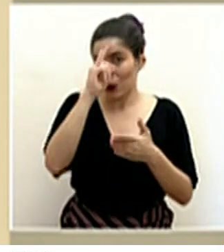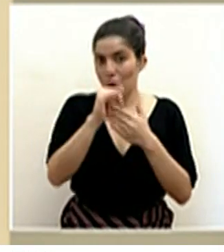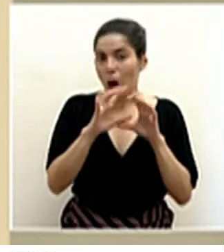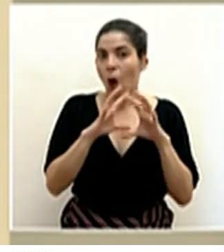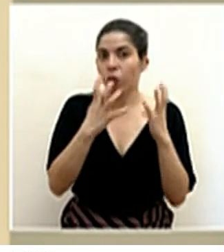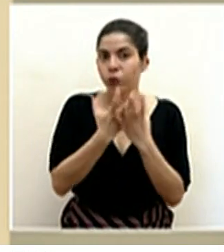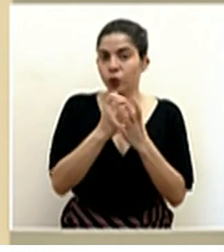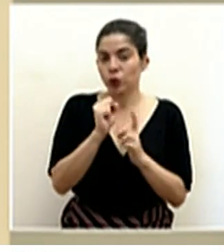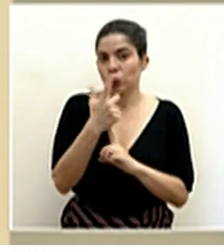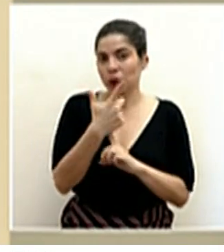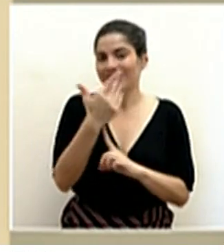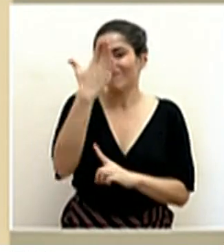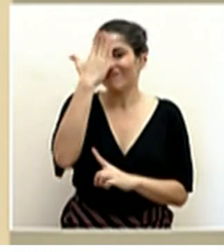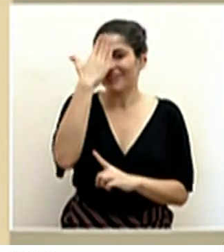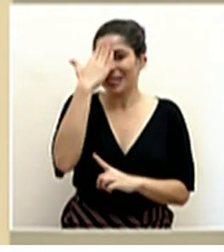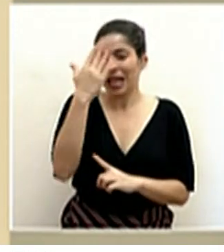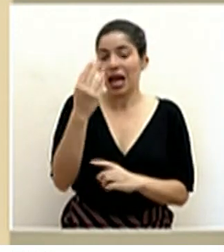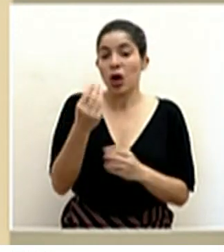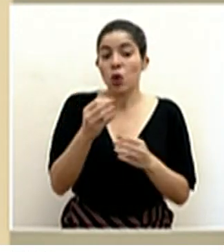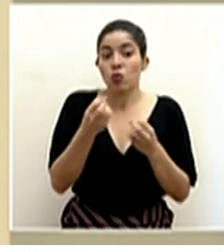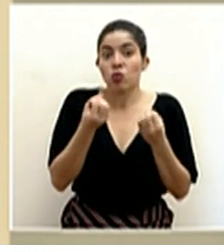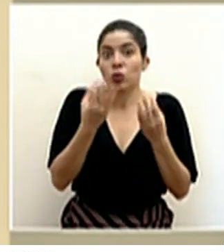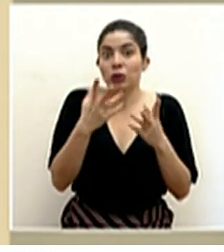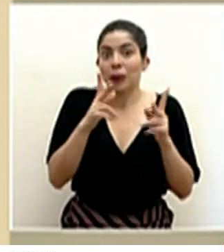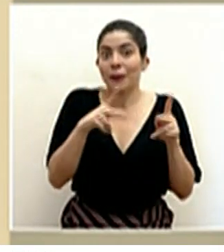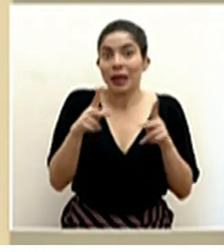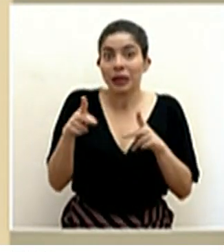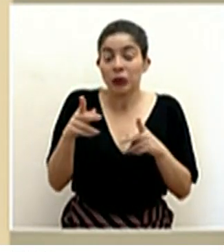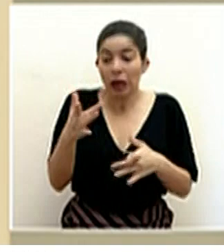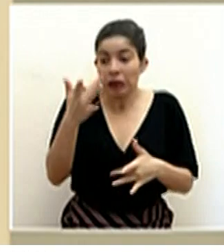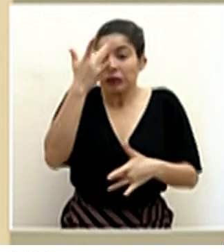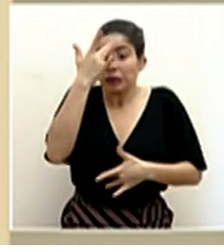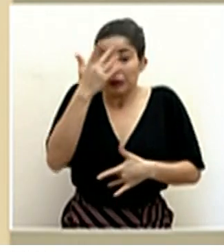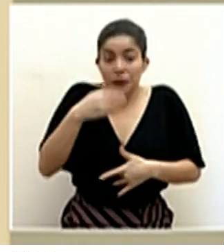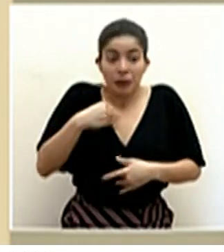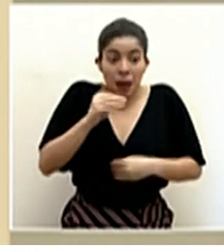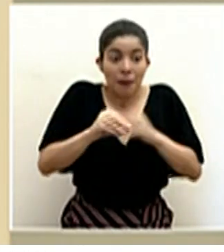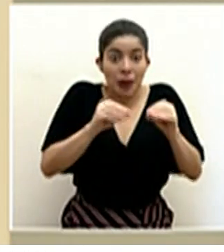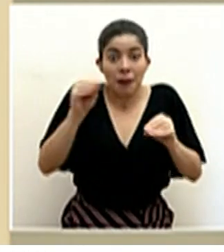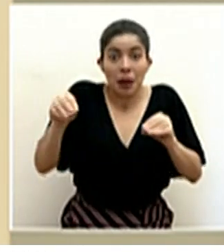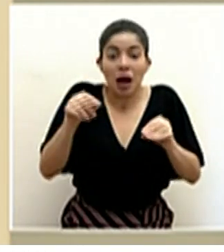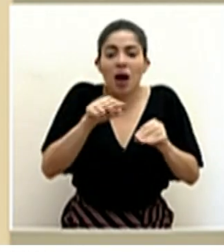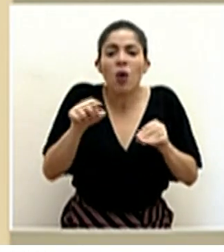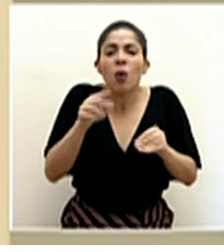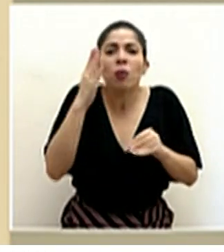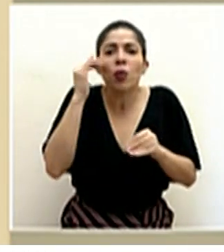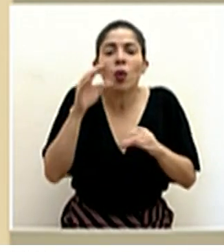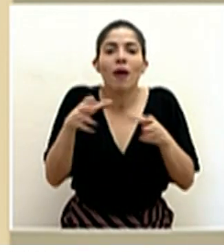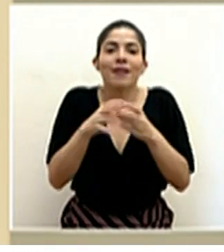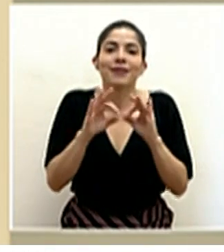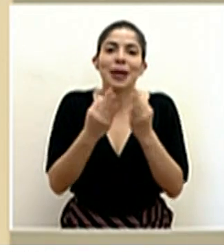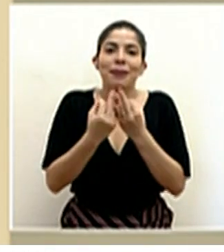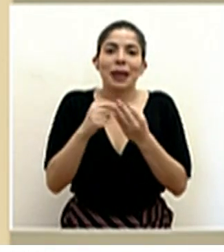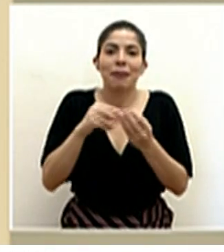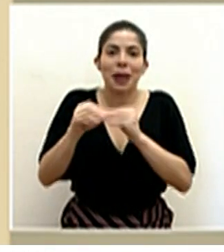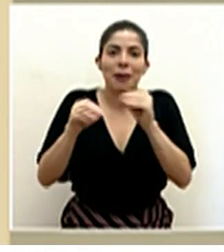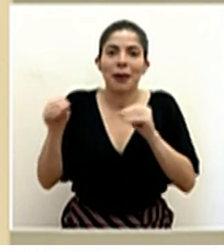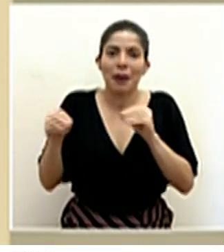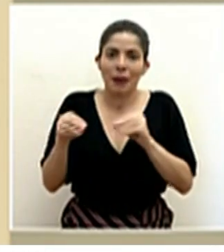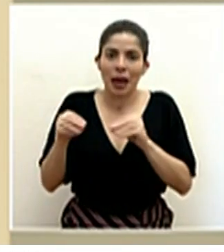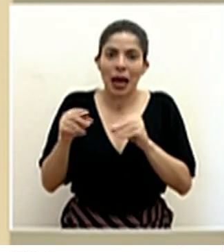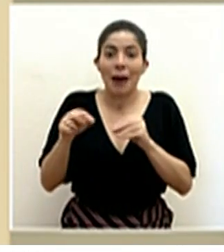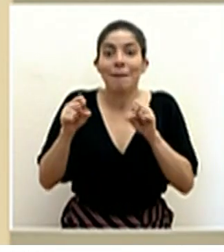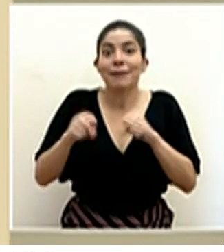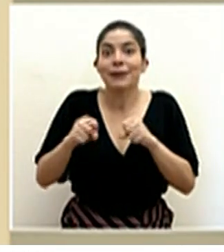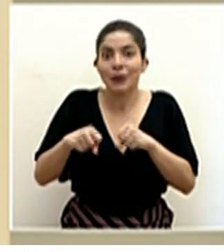burbujas sociales, porque sabemos que hay un porcentaje importante de casos que se dan de contagio que está en los núcleos familiares y que